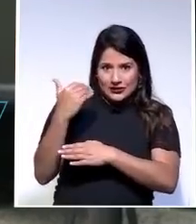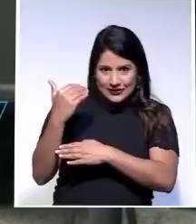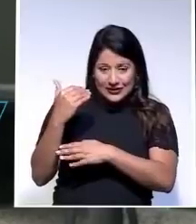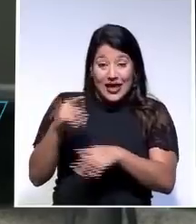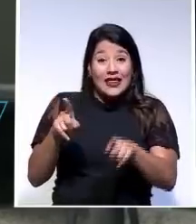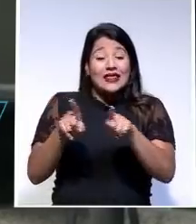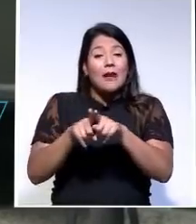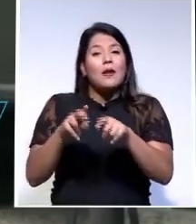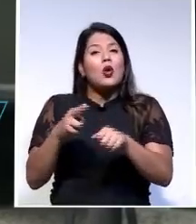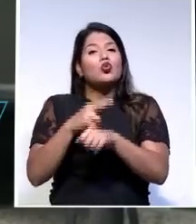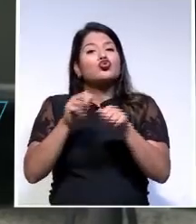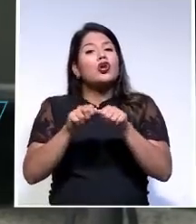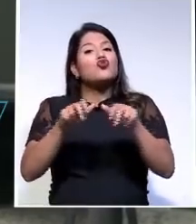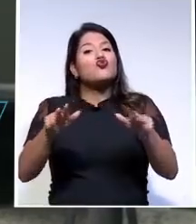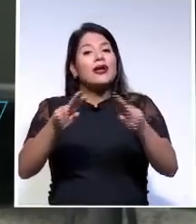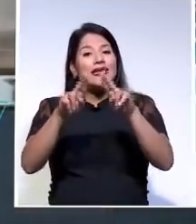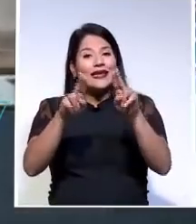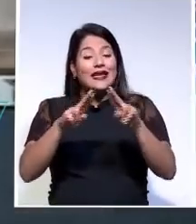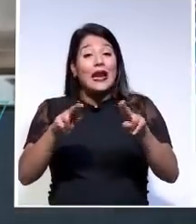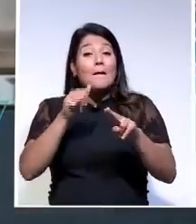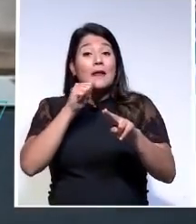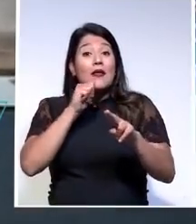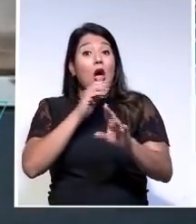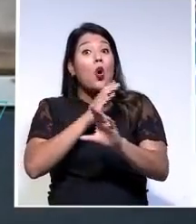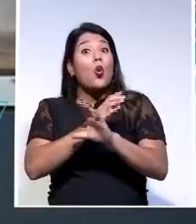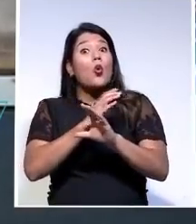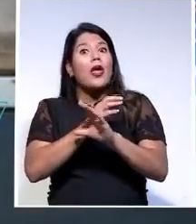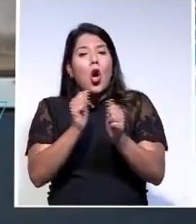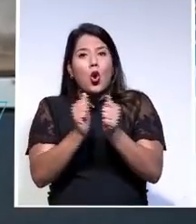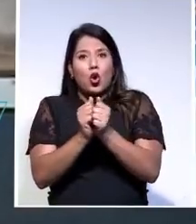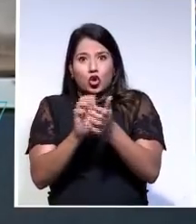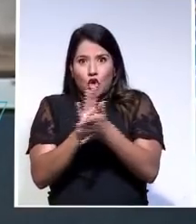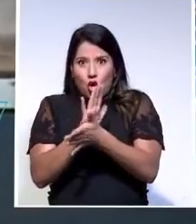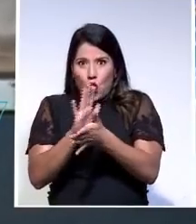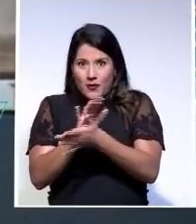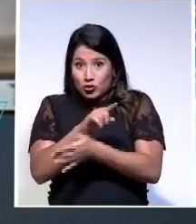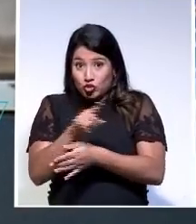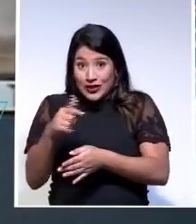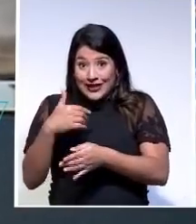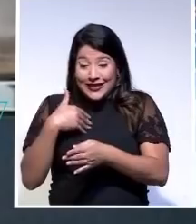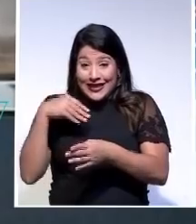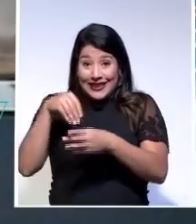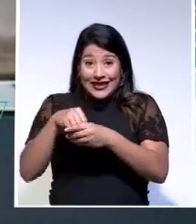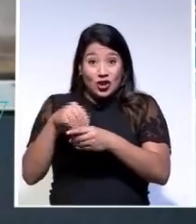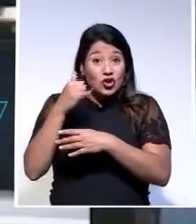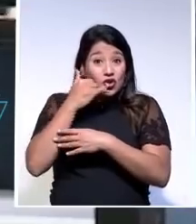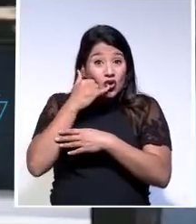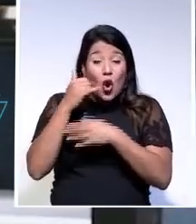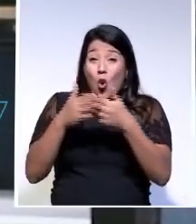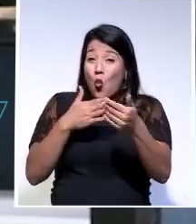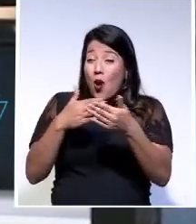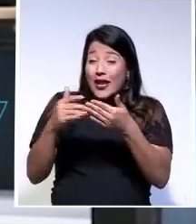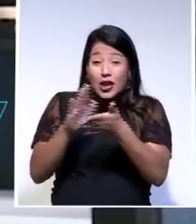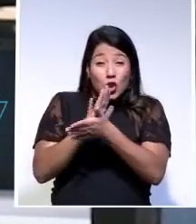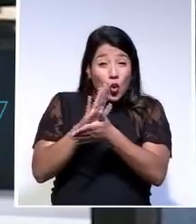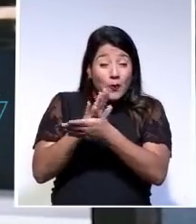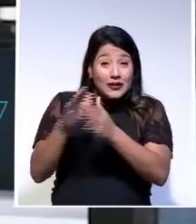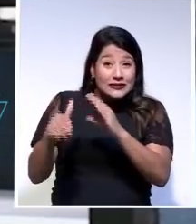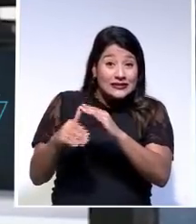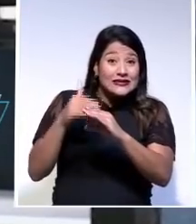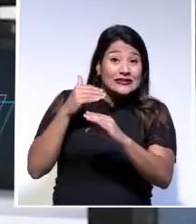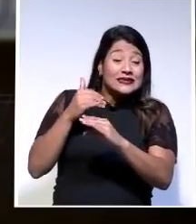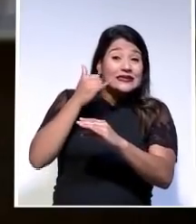use una red de internet privada y tenga cuidado con los documentos adjuntos. Cualquier archivo que reciba a través del correo o cualquier otra herramienta